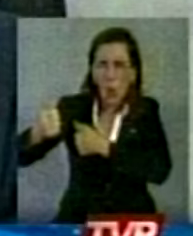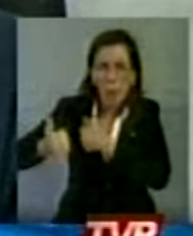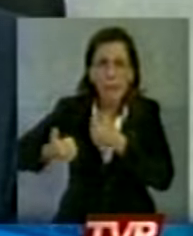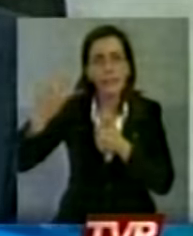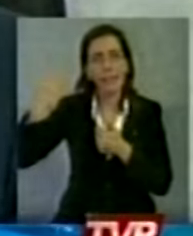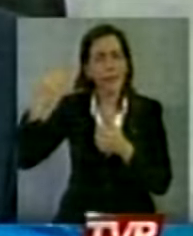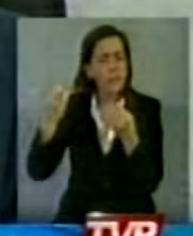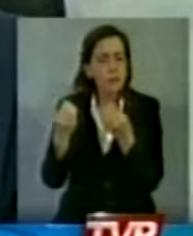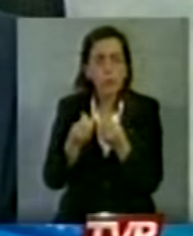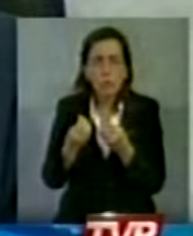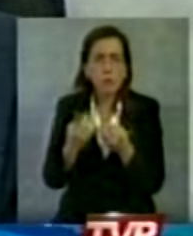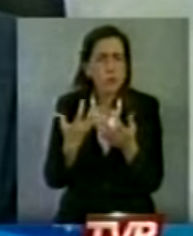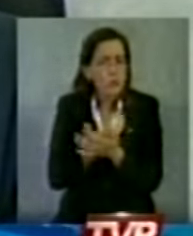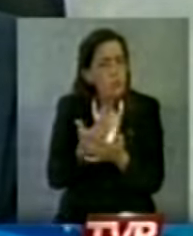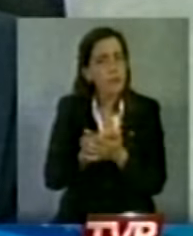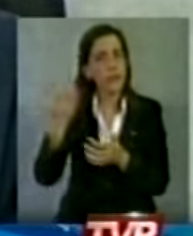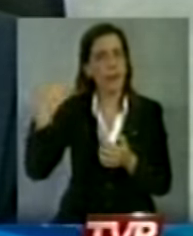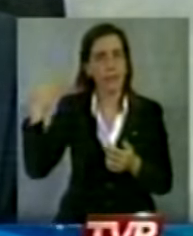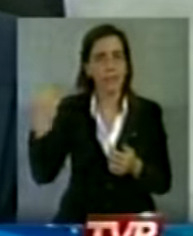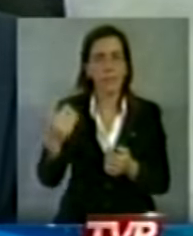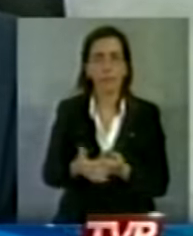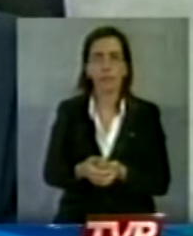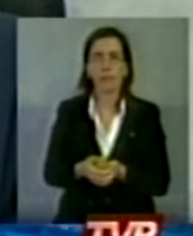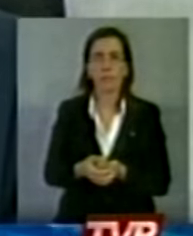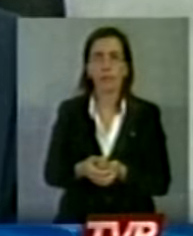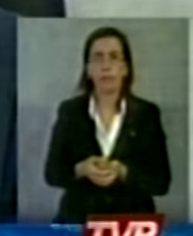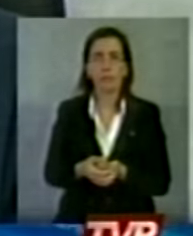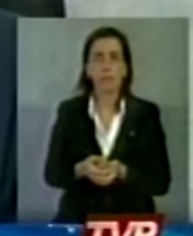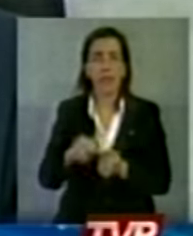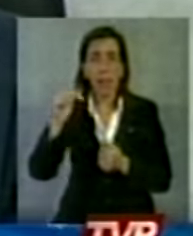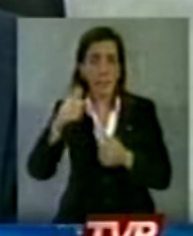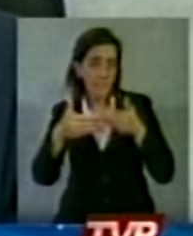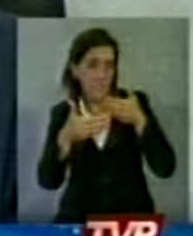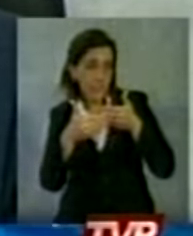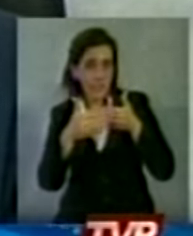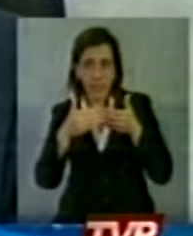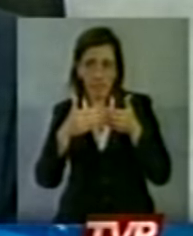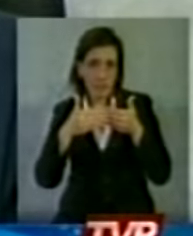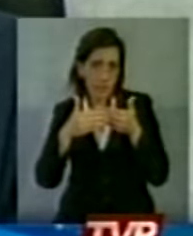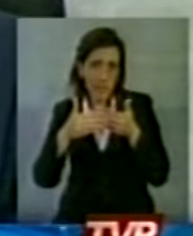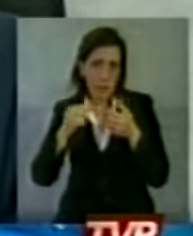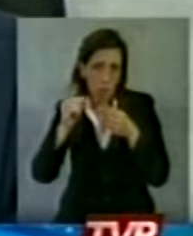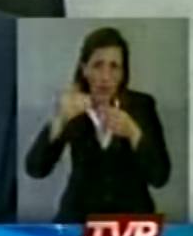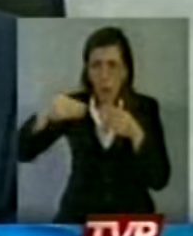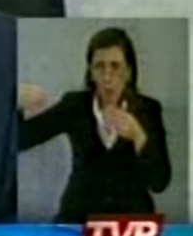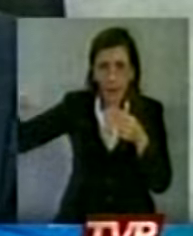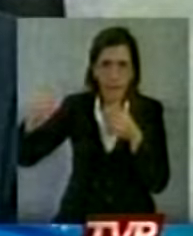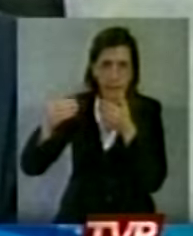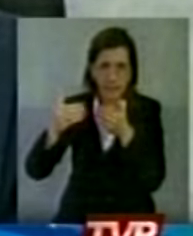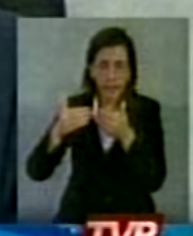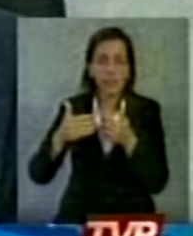de los conflictos domésticos. Aquí, a pocas cuadras de donde hoy nos